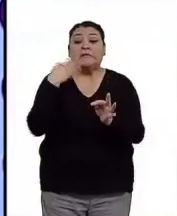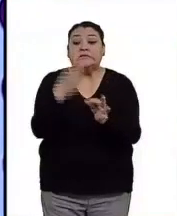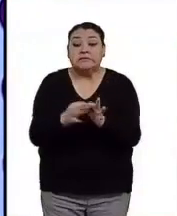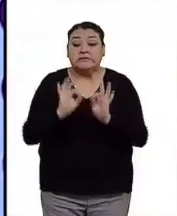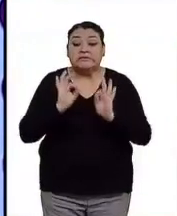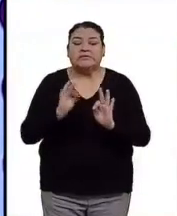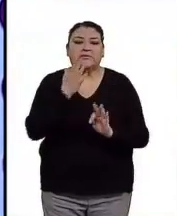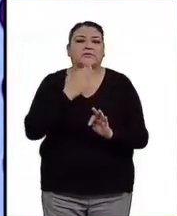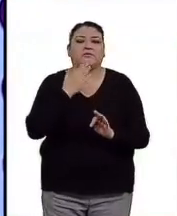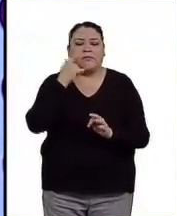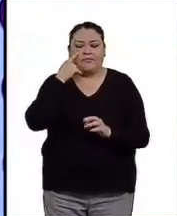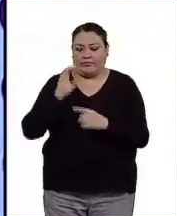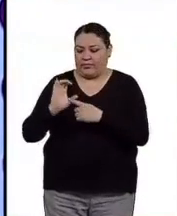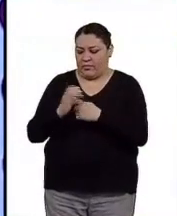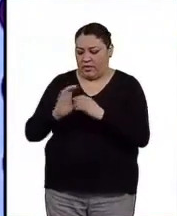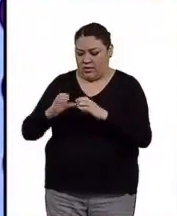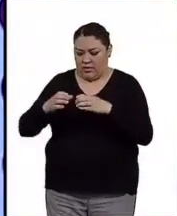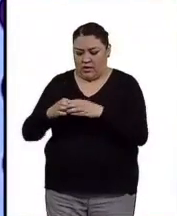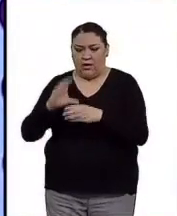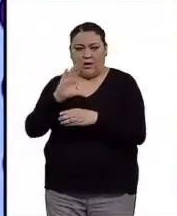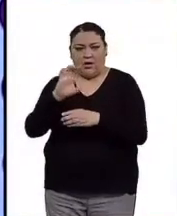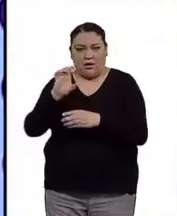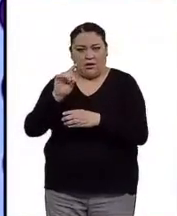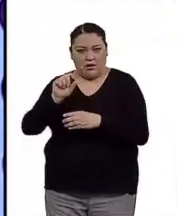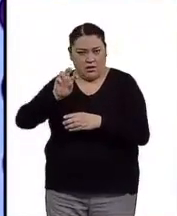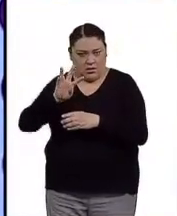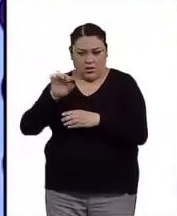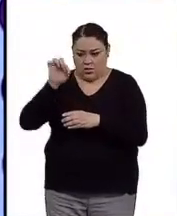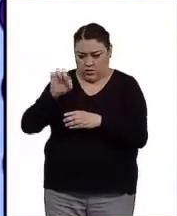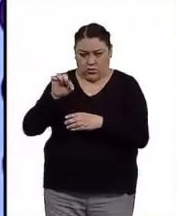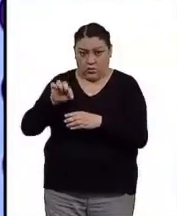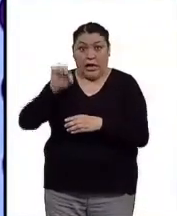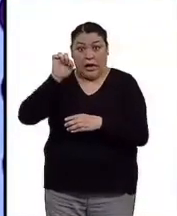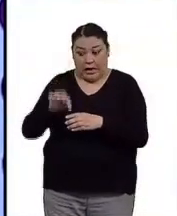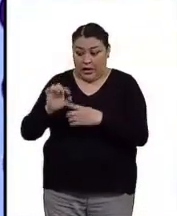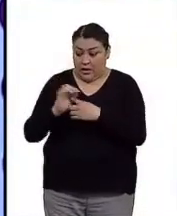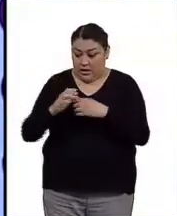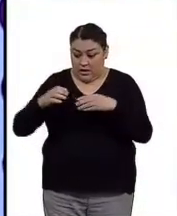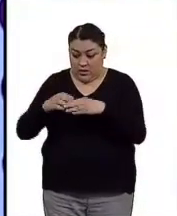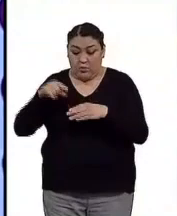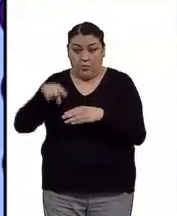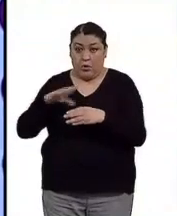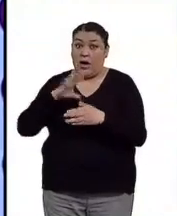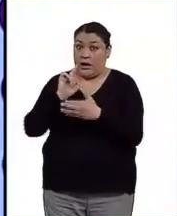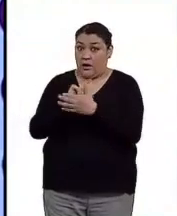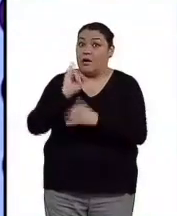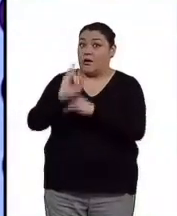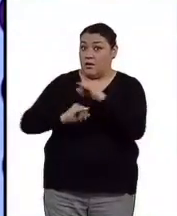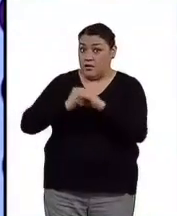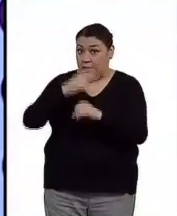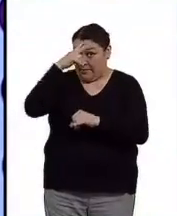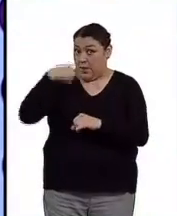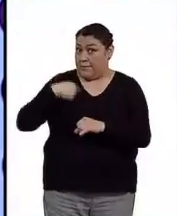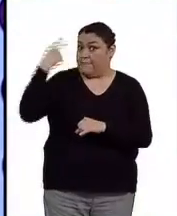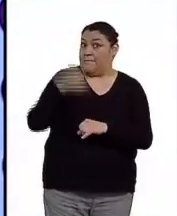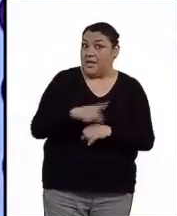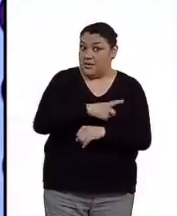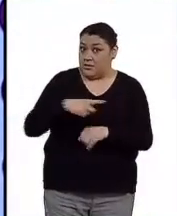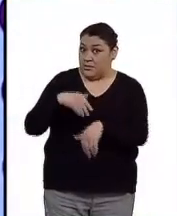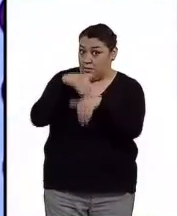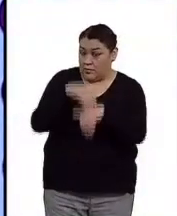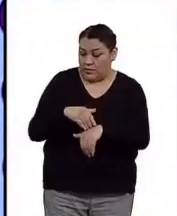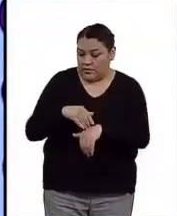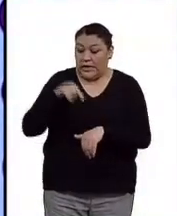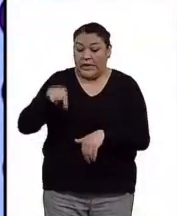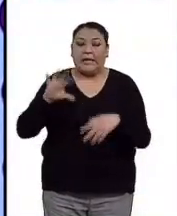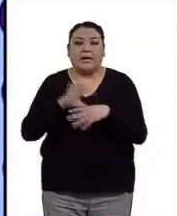la Comisión para la Eliminación de todas las formas de discriminación contra la mujer, la CEDAW, que es un instrumento internacional vinculante para nuestro país, habla de esta